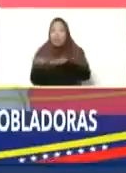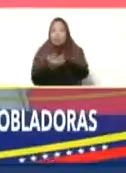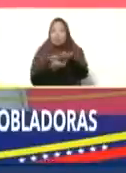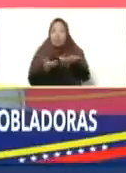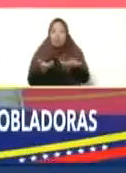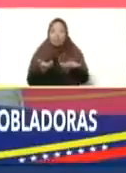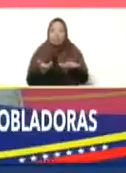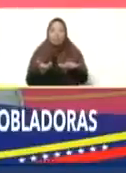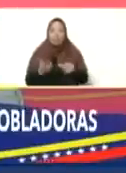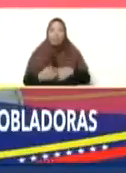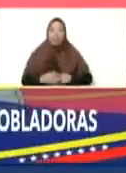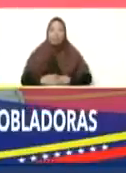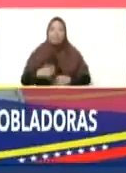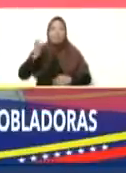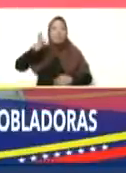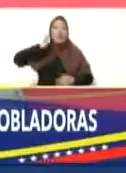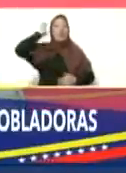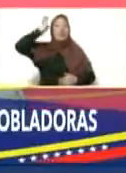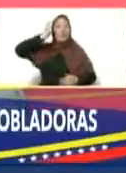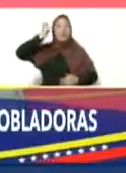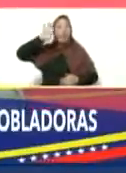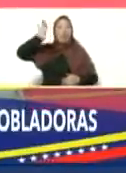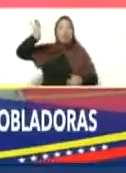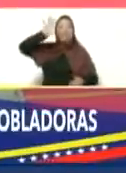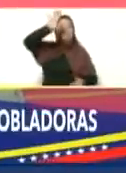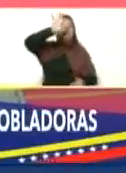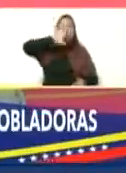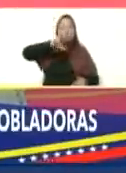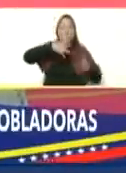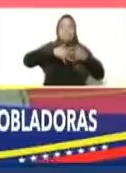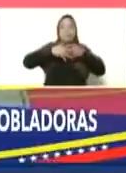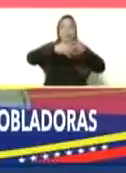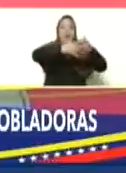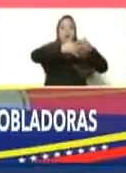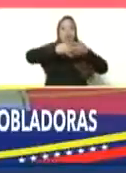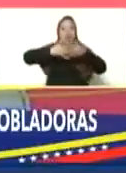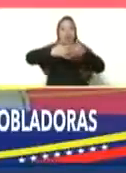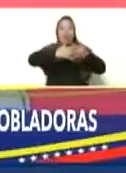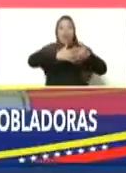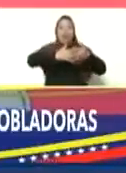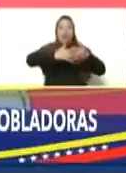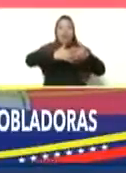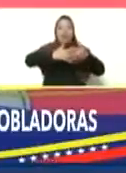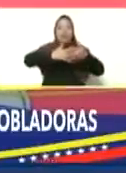y las élites de europa y eeuu están